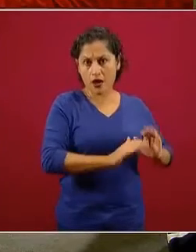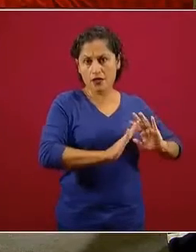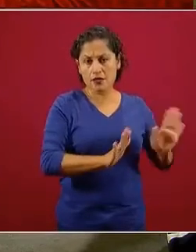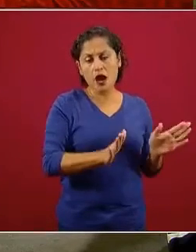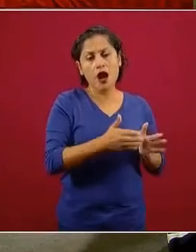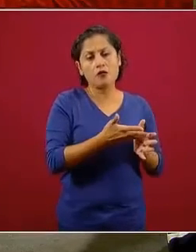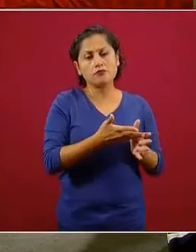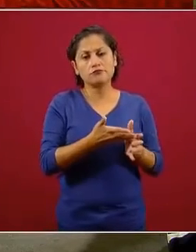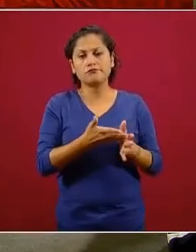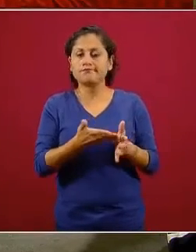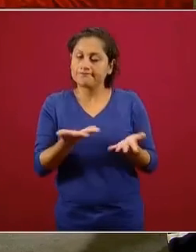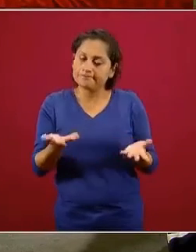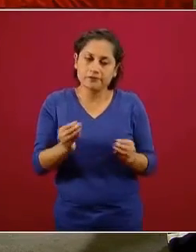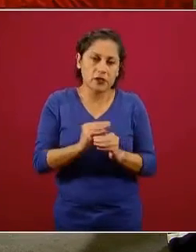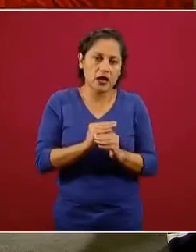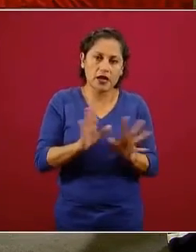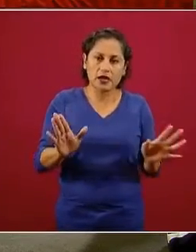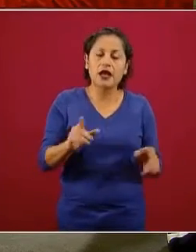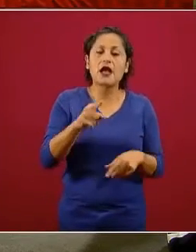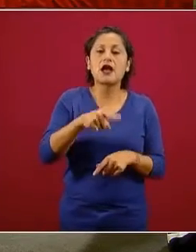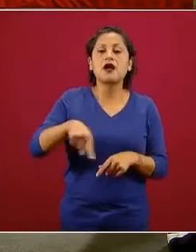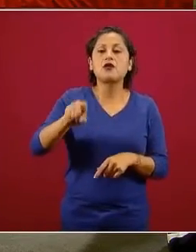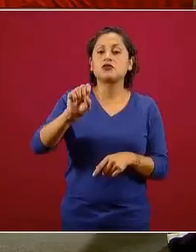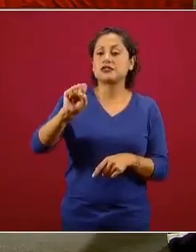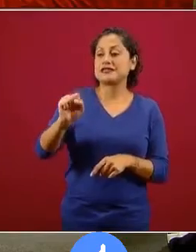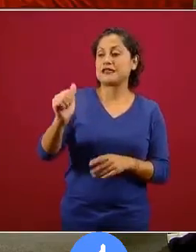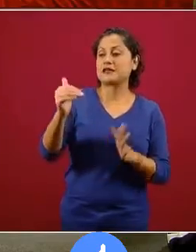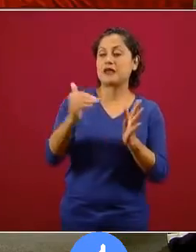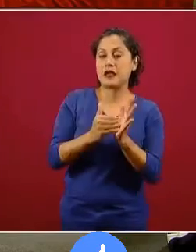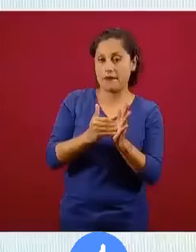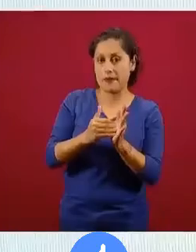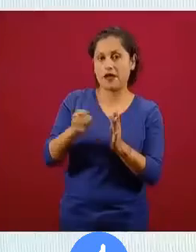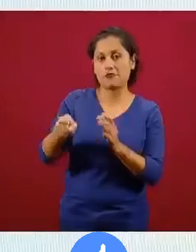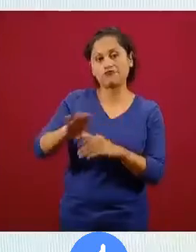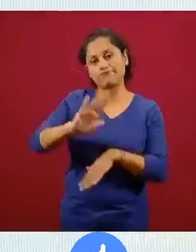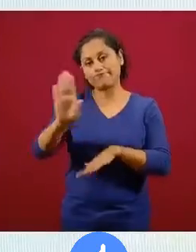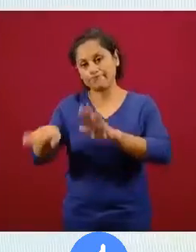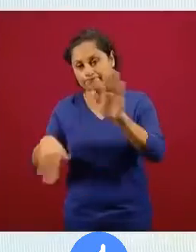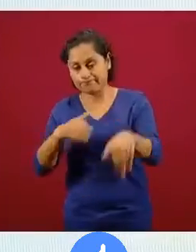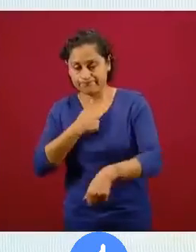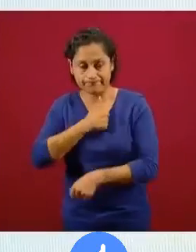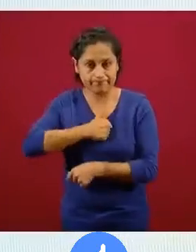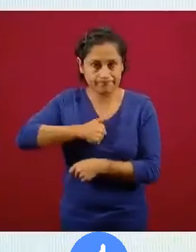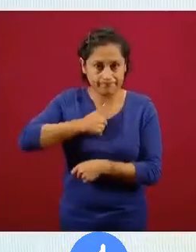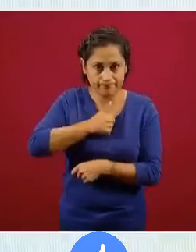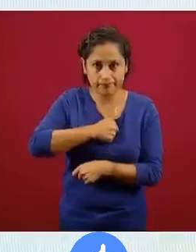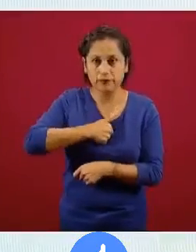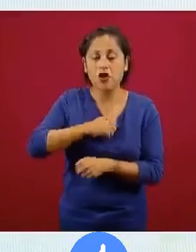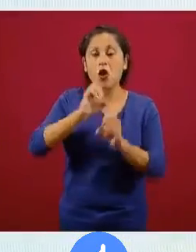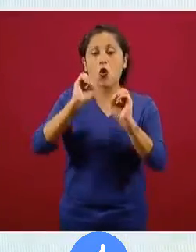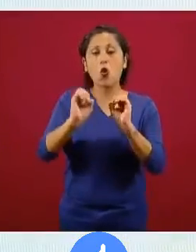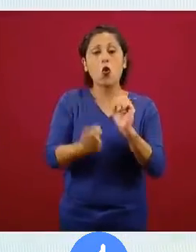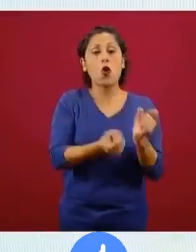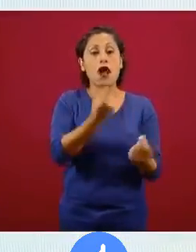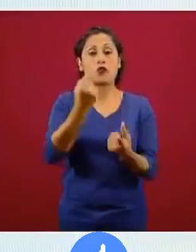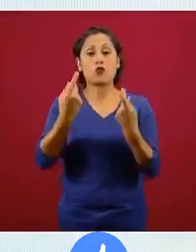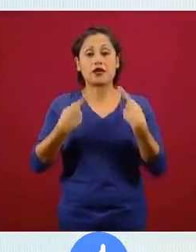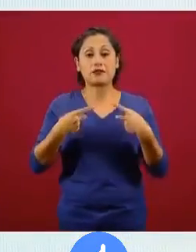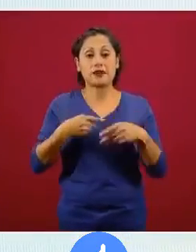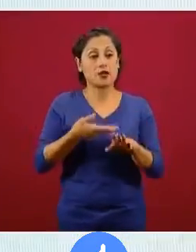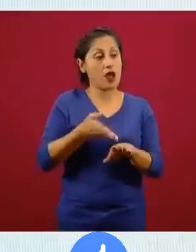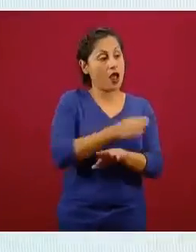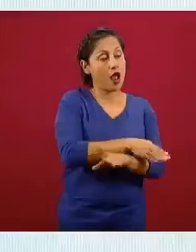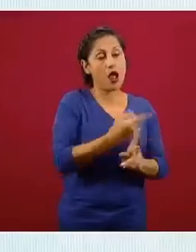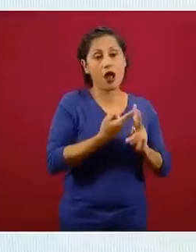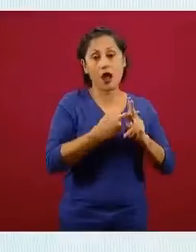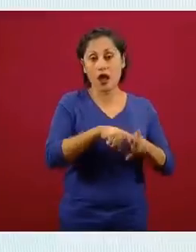que lamentablemente perdieron la vida o quienes están en este momento todavía hospitalizadas a pesar de que no tengan la enfermedad